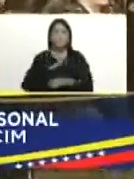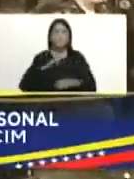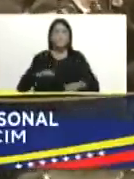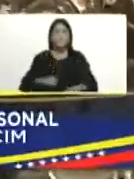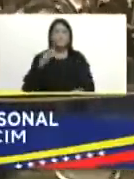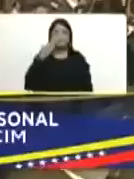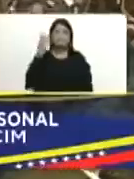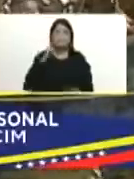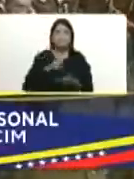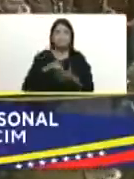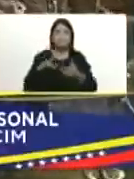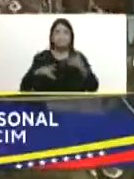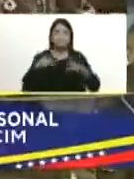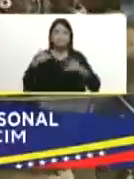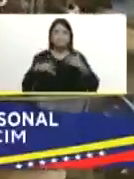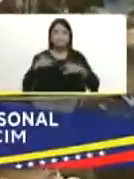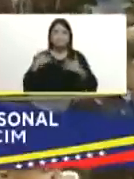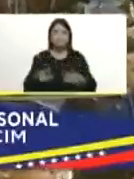al acto.